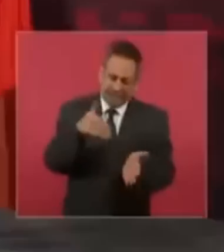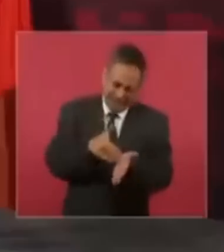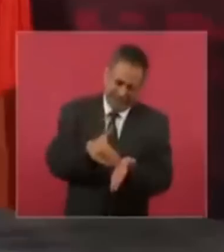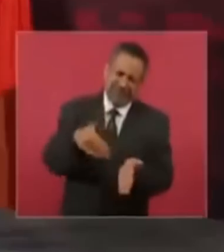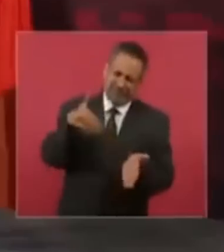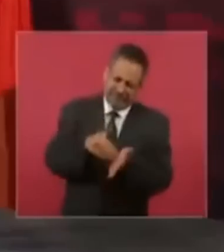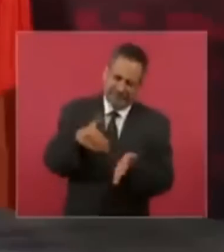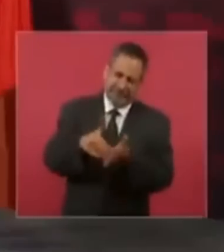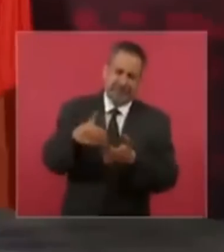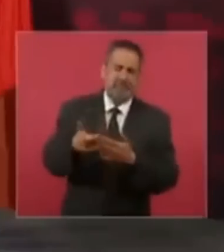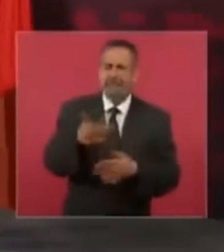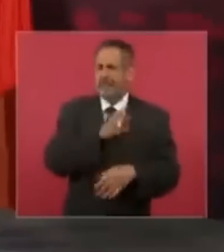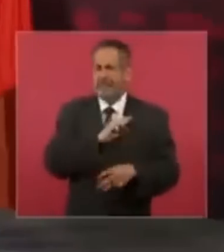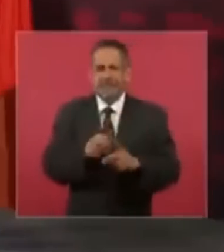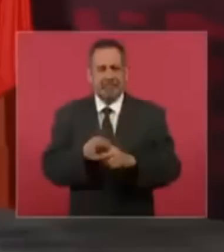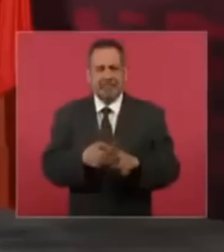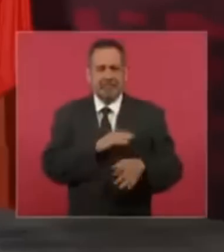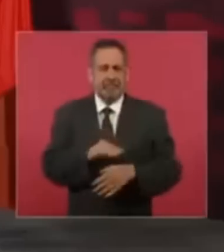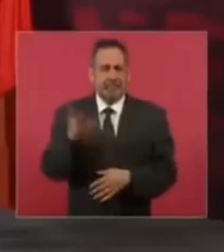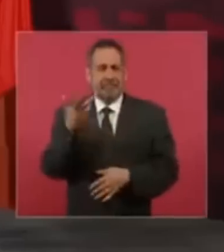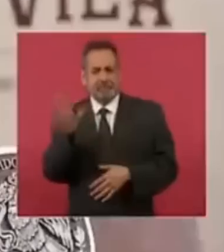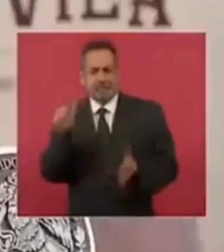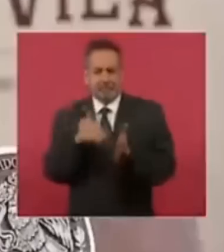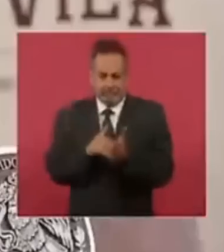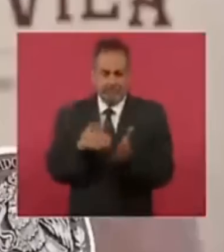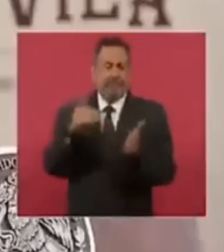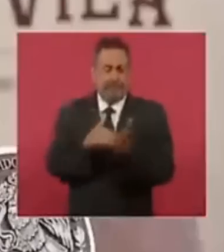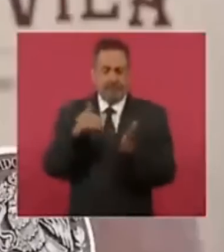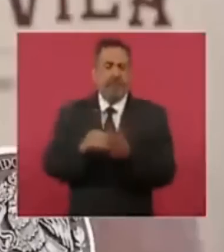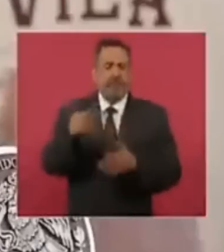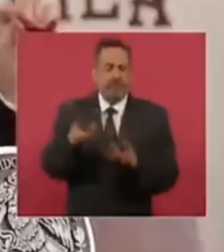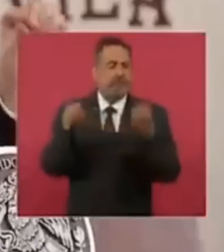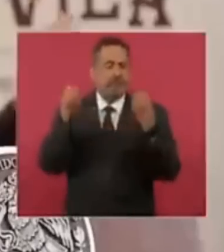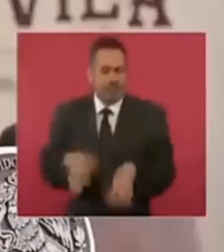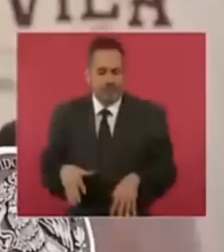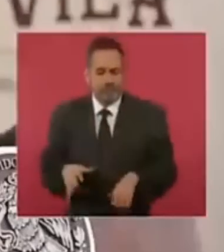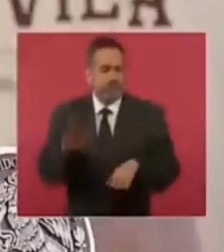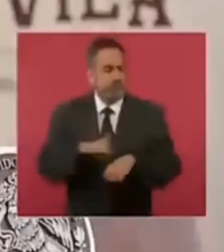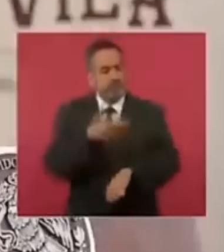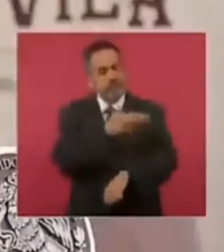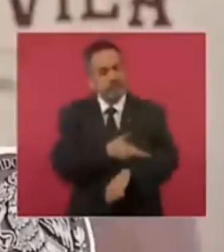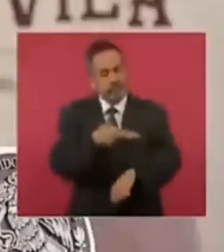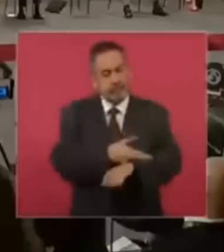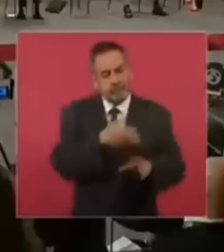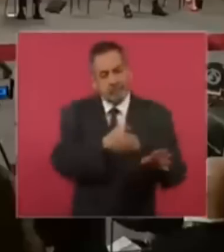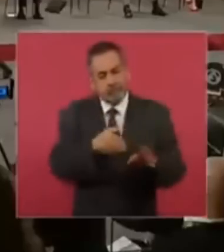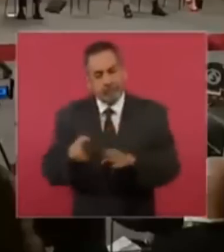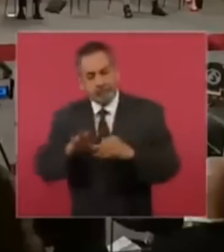a la Suprema Corte ha servido para que estos ministros reflexionen y